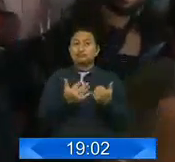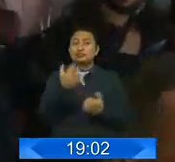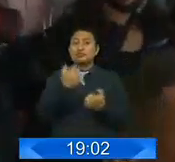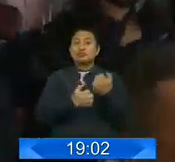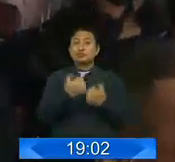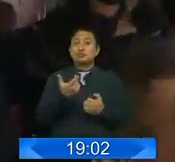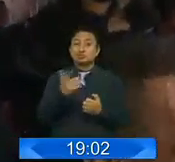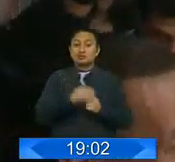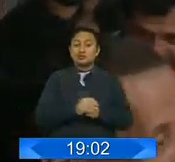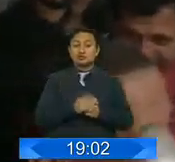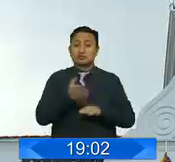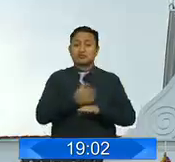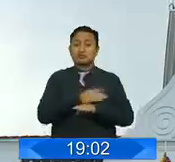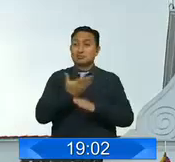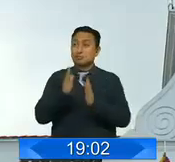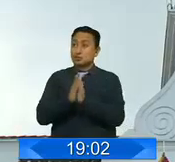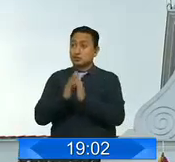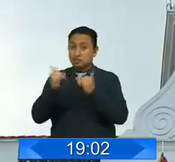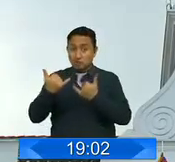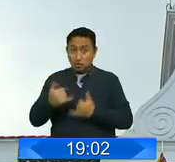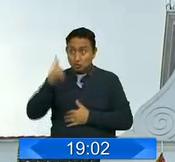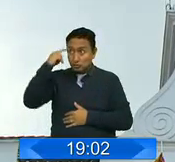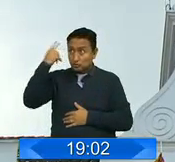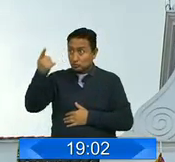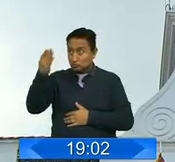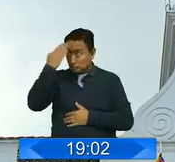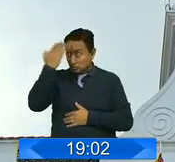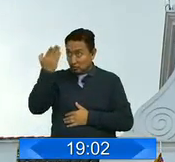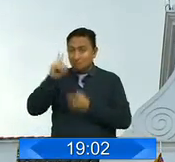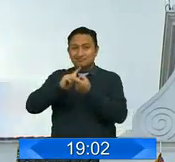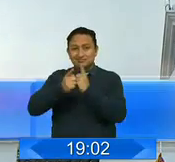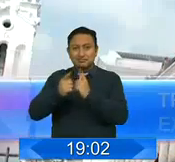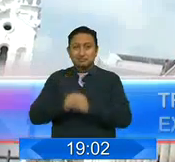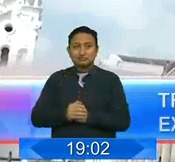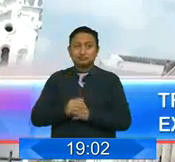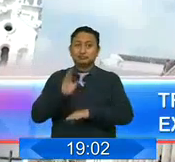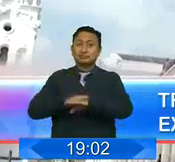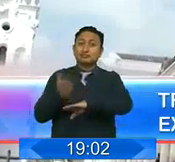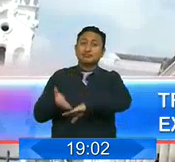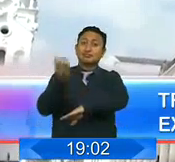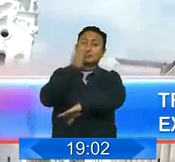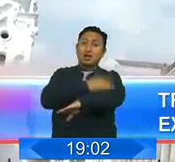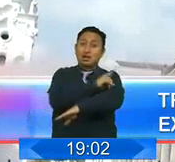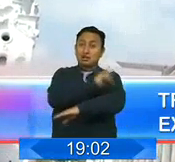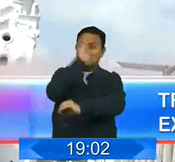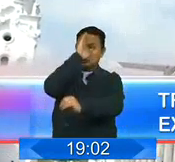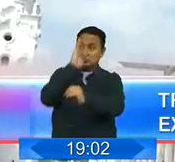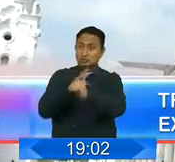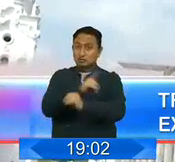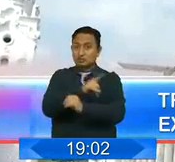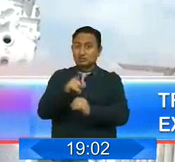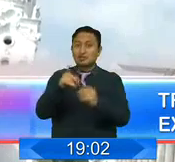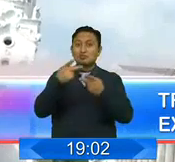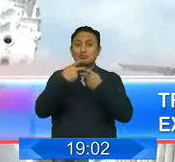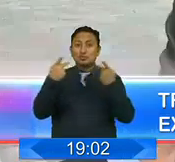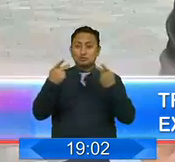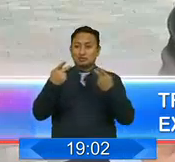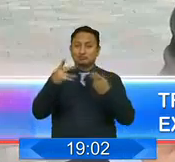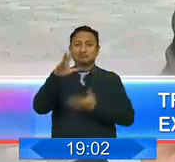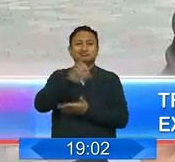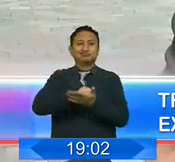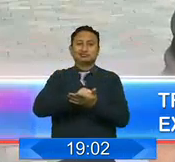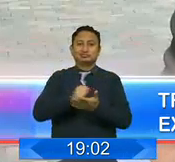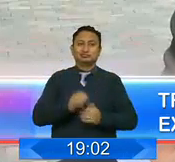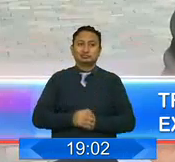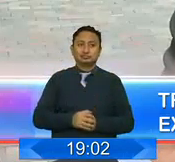es la que han pedido sea corregida por el actual gobierno, pues en el anterior lo que se buscó fue destruir al servicio público.